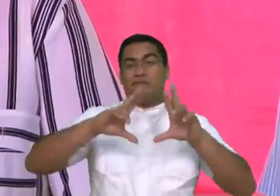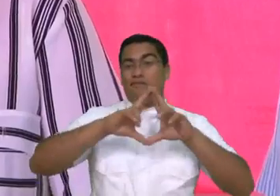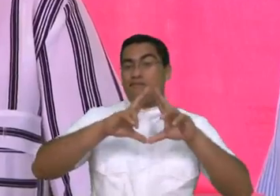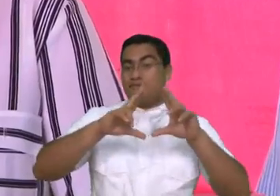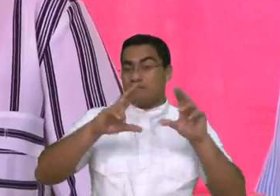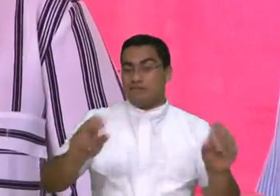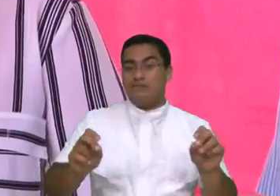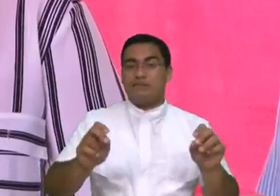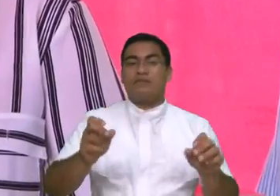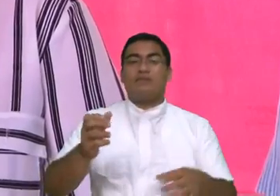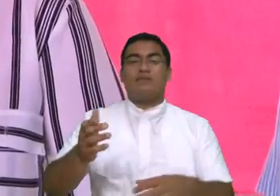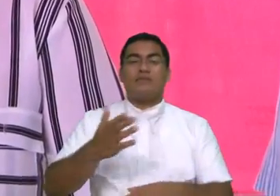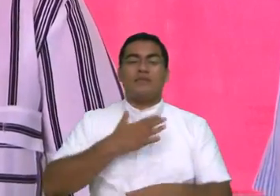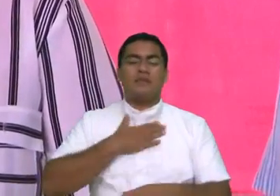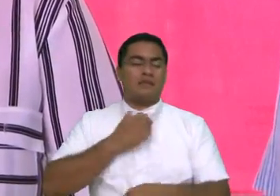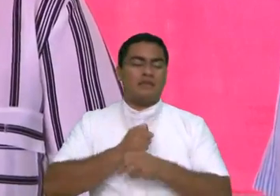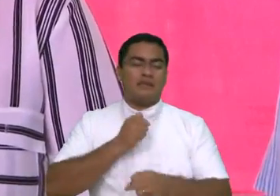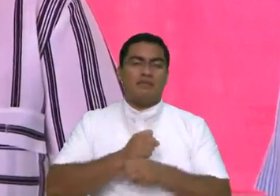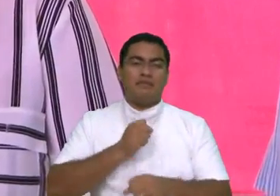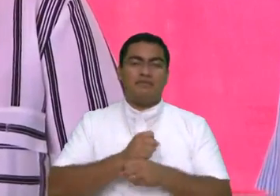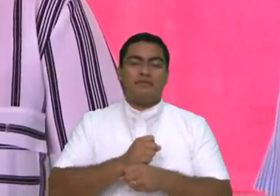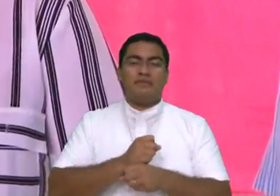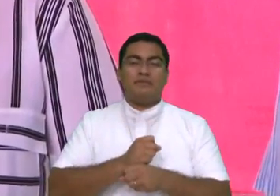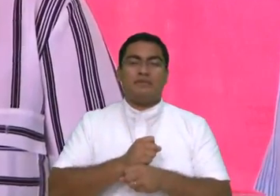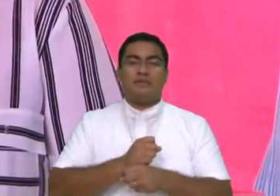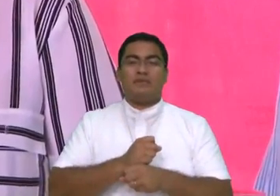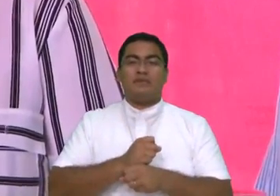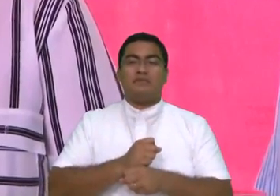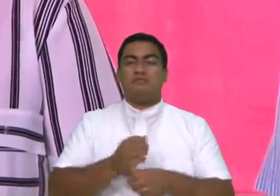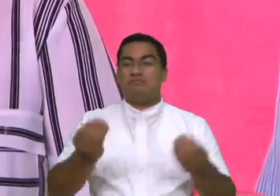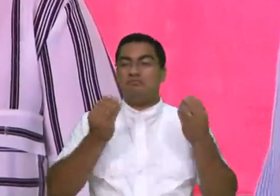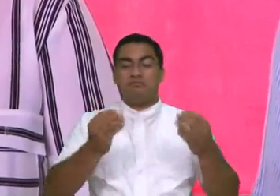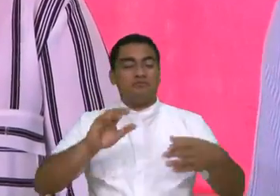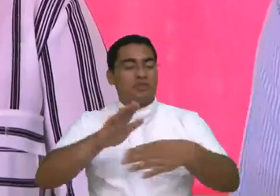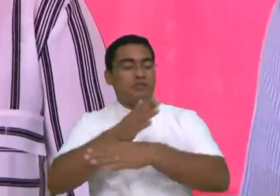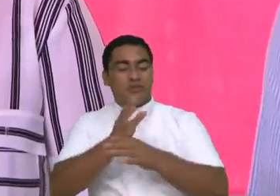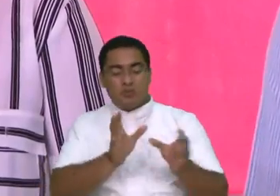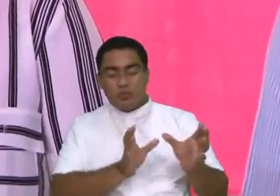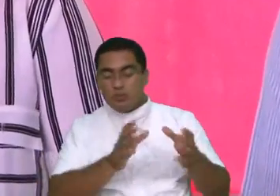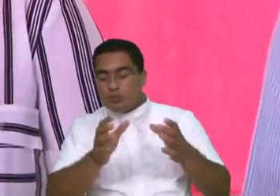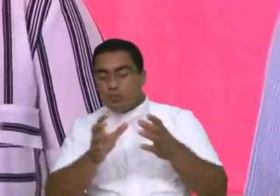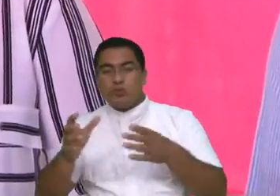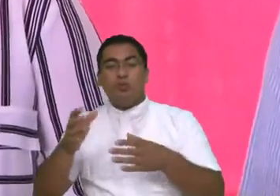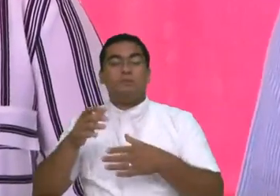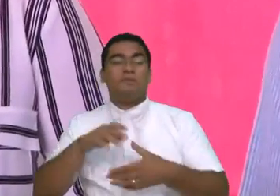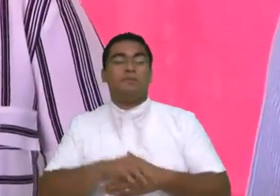adornos, trabajo en reciclaje, tengo variedad de adornos,